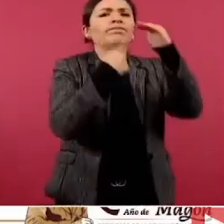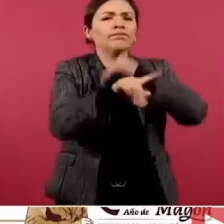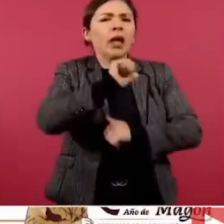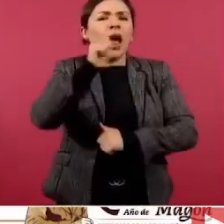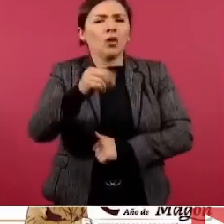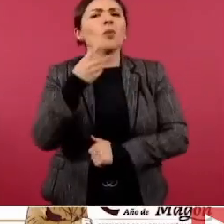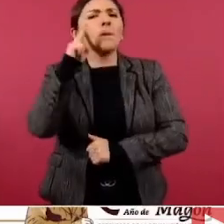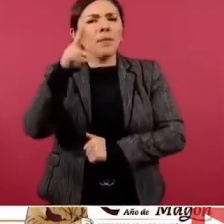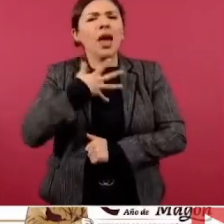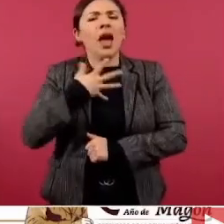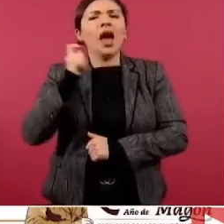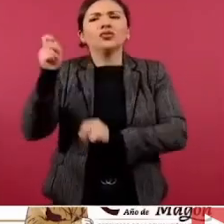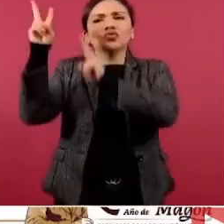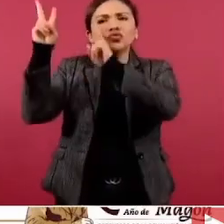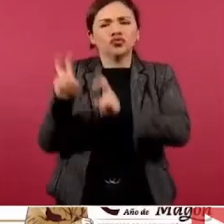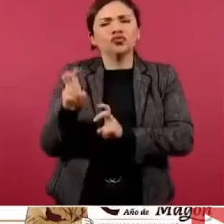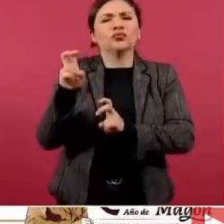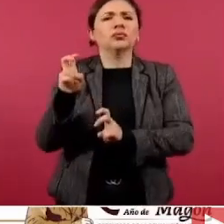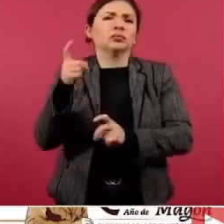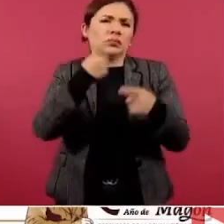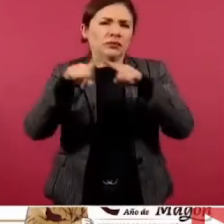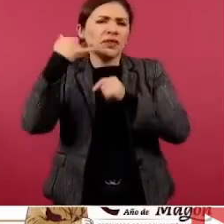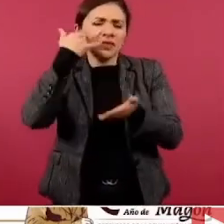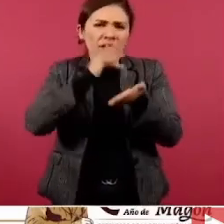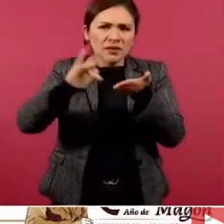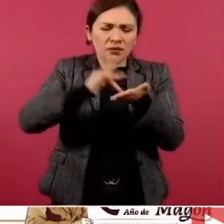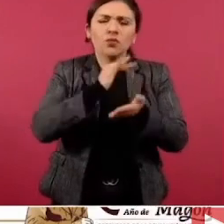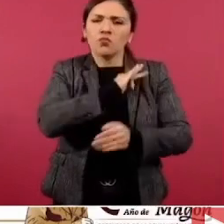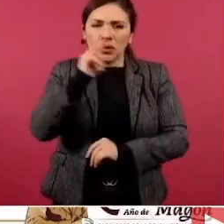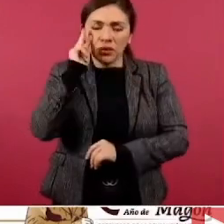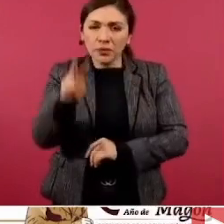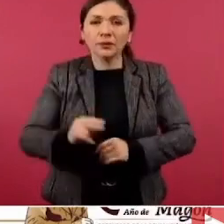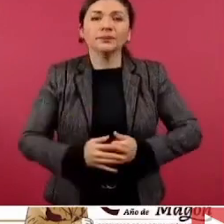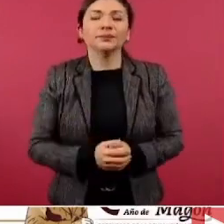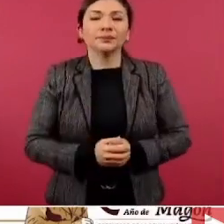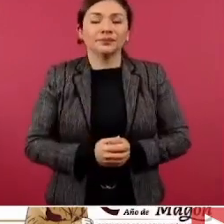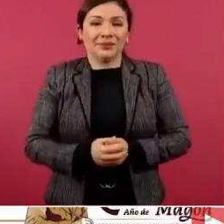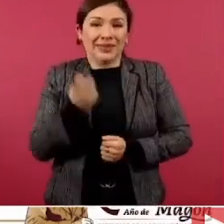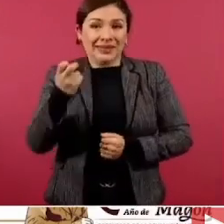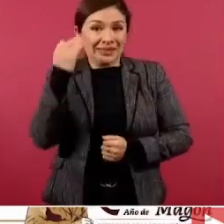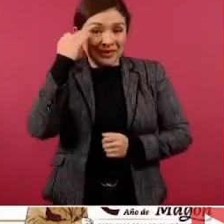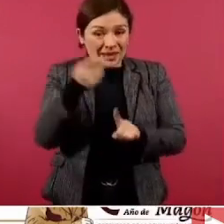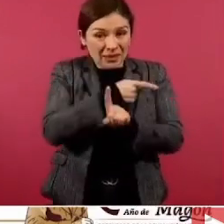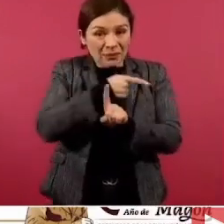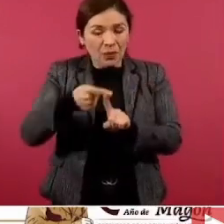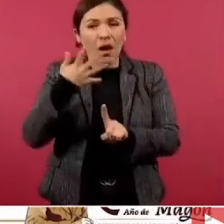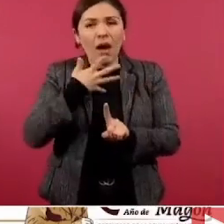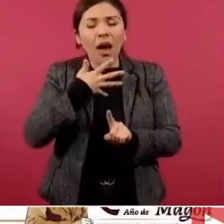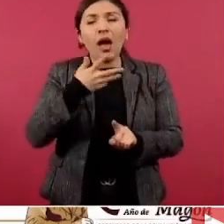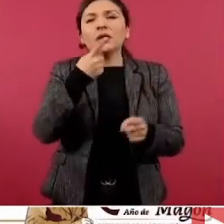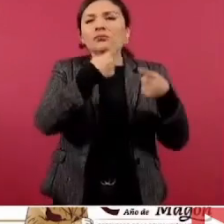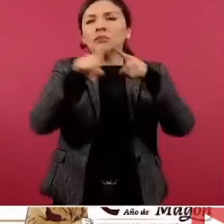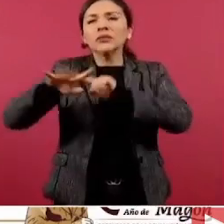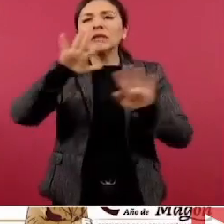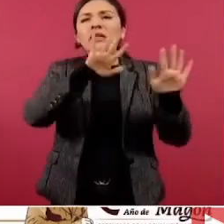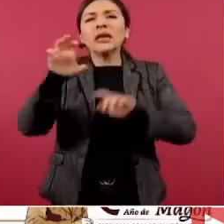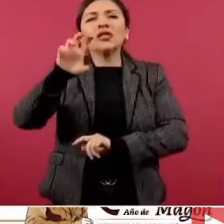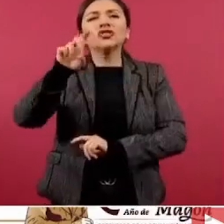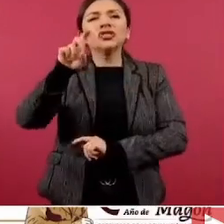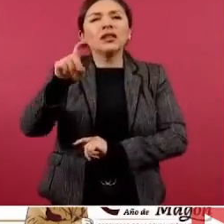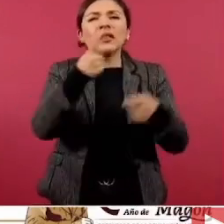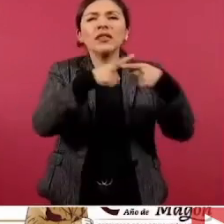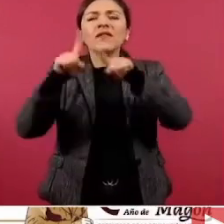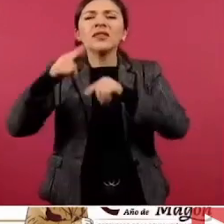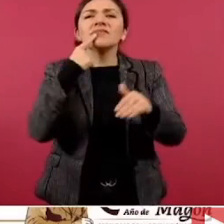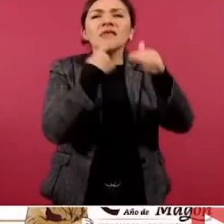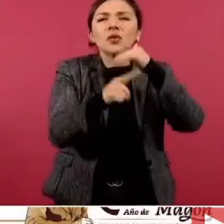en los sistemas iOS y Android. Bien, en este periodo se atendieron 530 denuncias y se